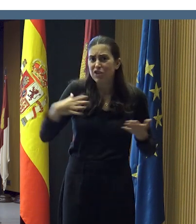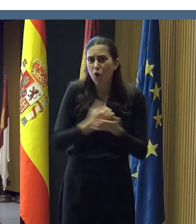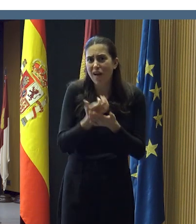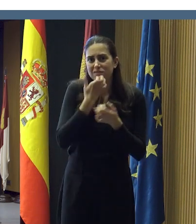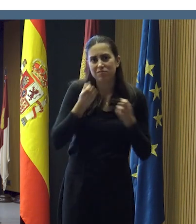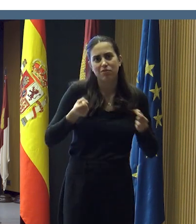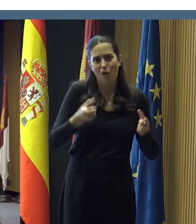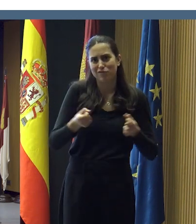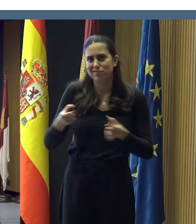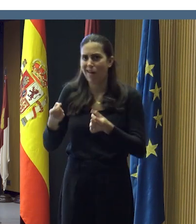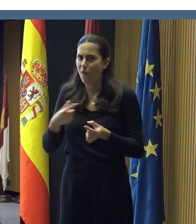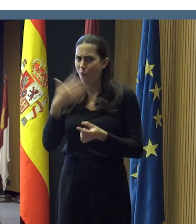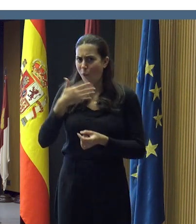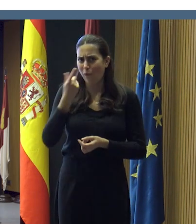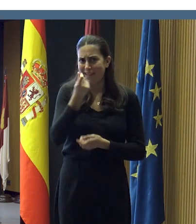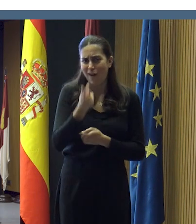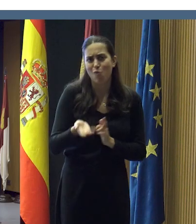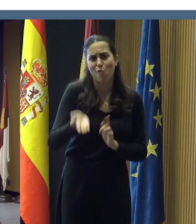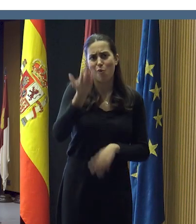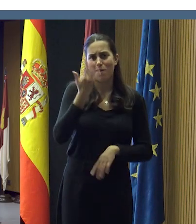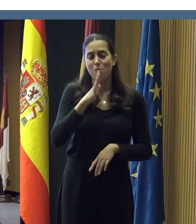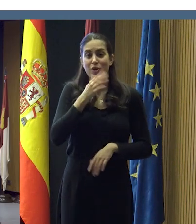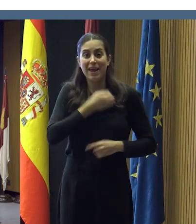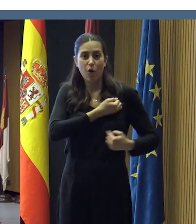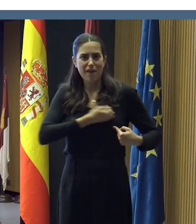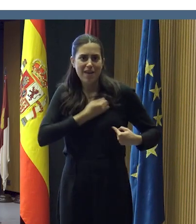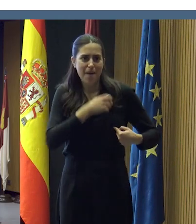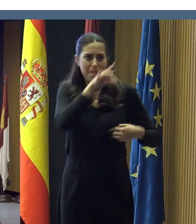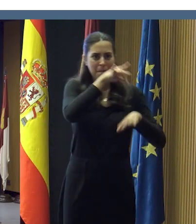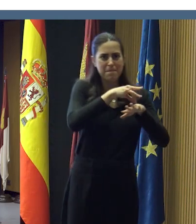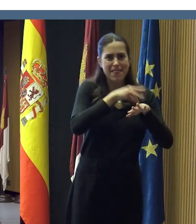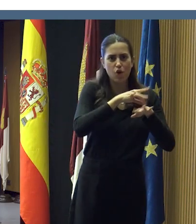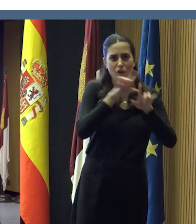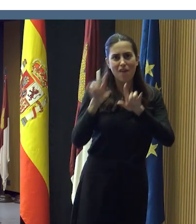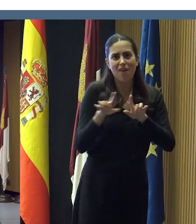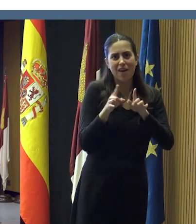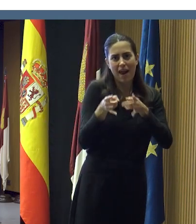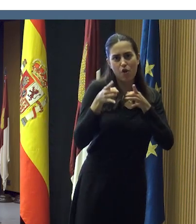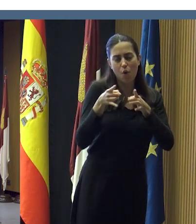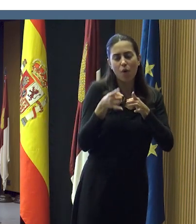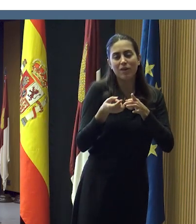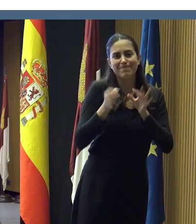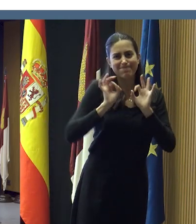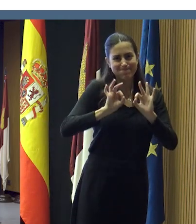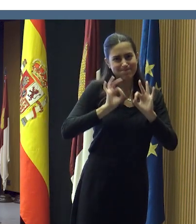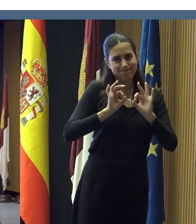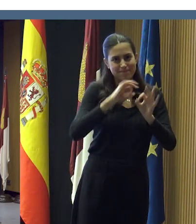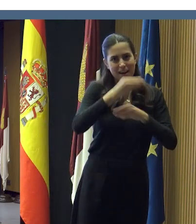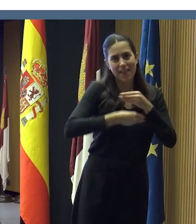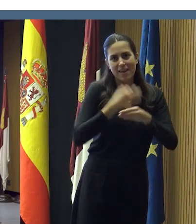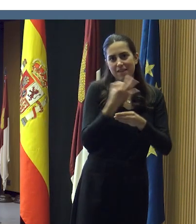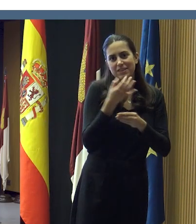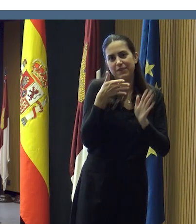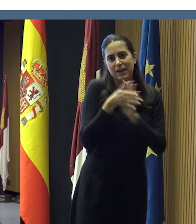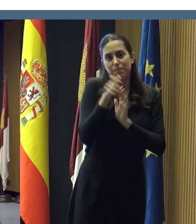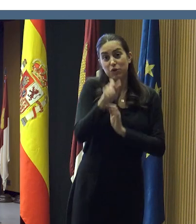coste, porque eso es un coste muy alto, porque la ecografía tiene que hacer un médico o médica radiólogo. Entonces no es tan sencillo, sería tener una persona solamente para